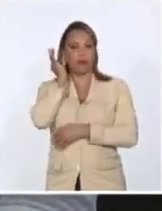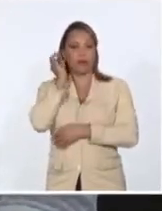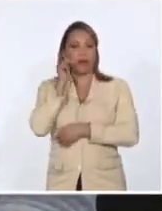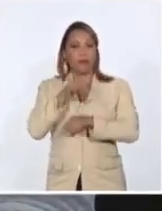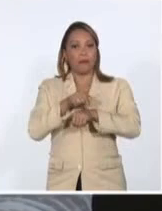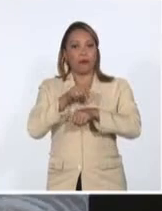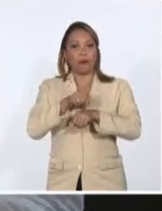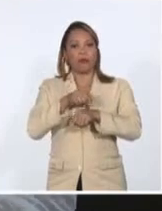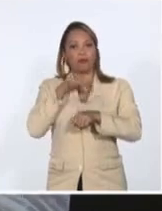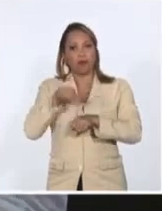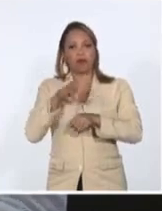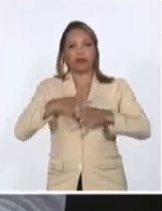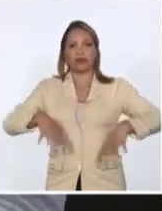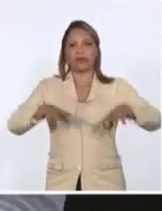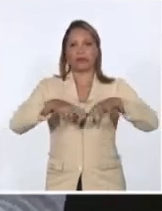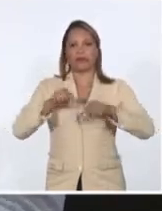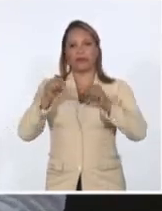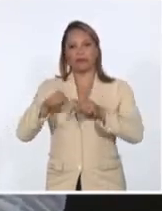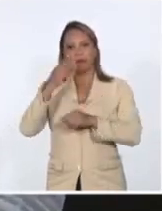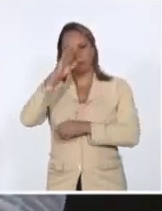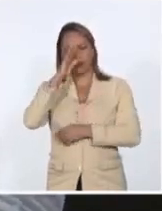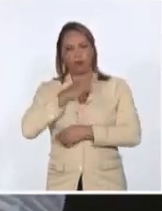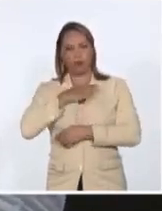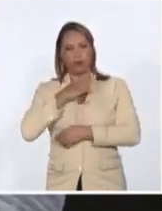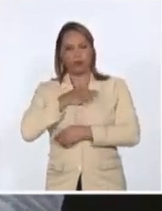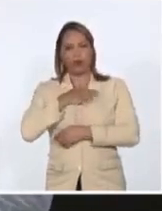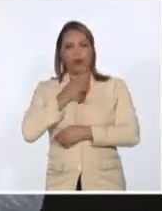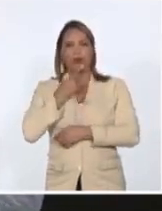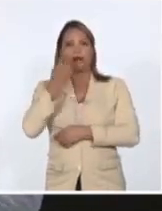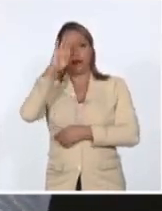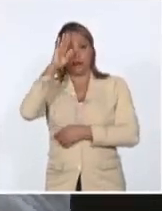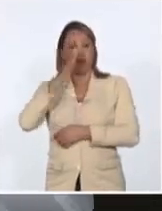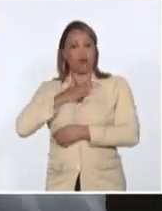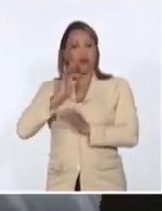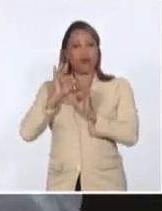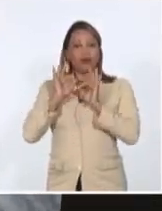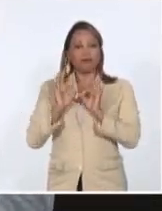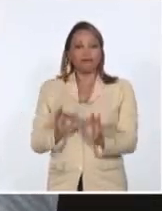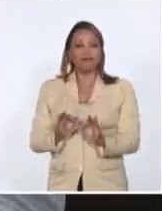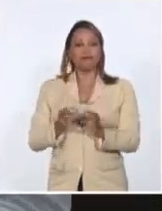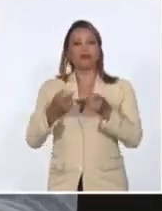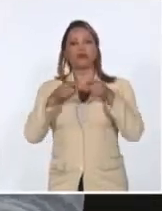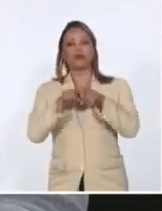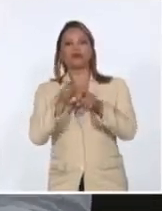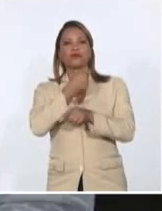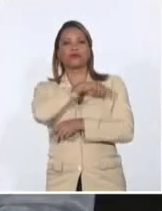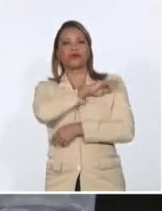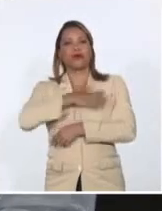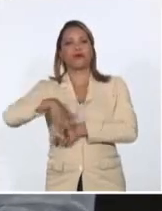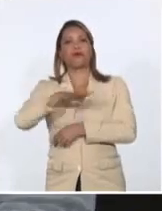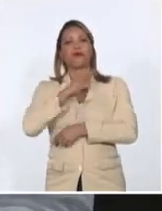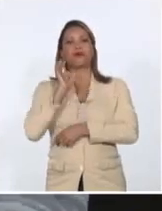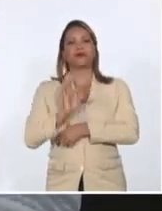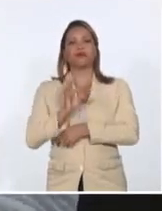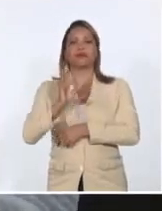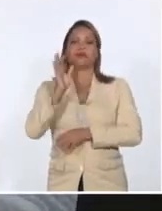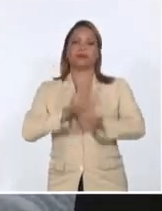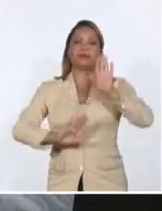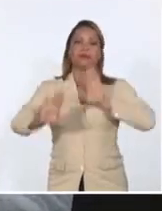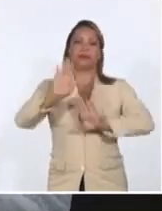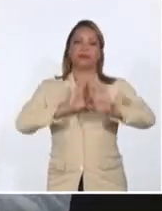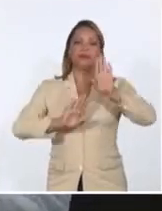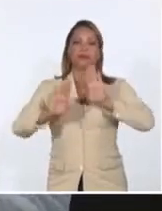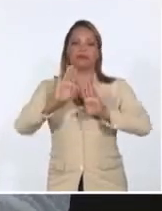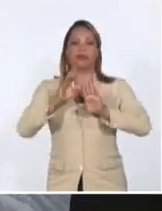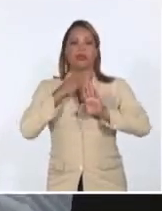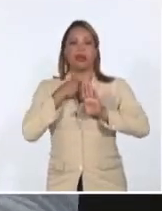momento histórico que vivimos, pero está la patria. La patria que junto al pueblo defendemos siempre.